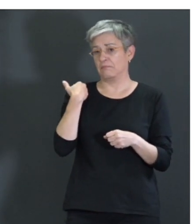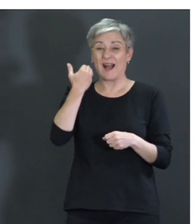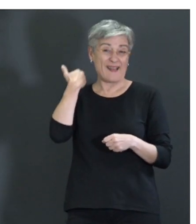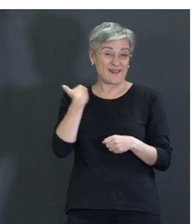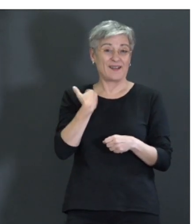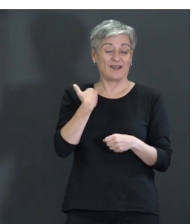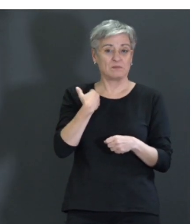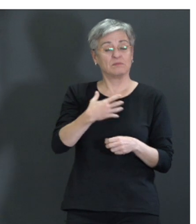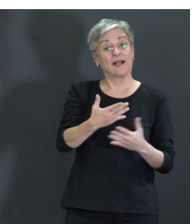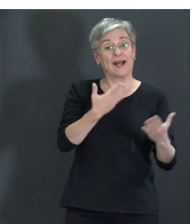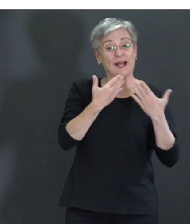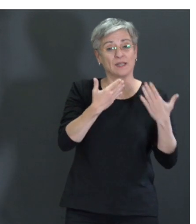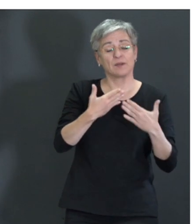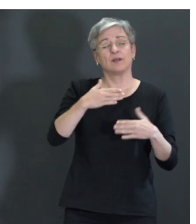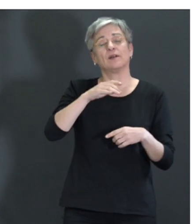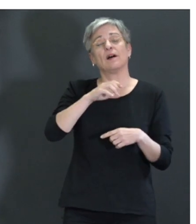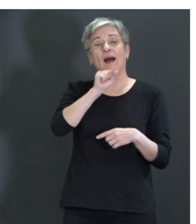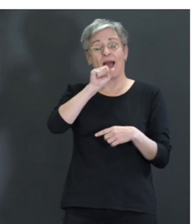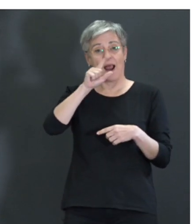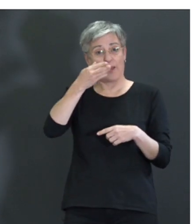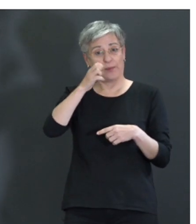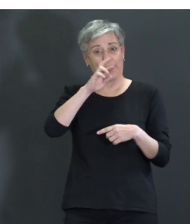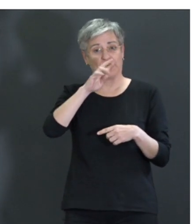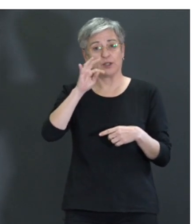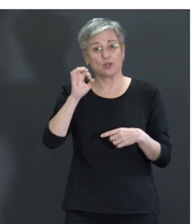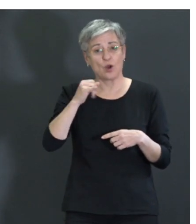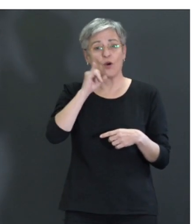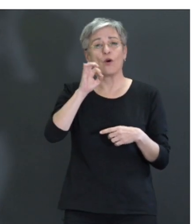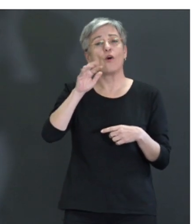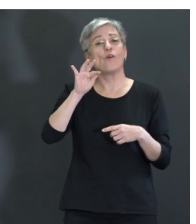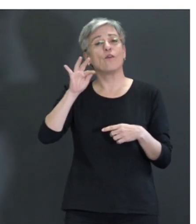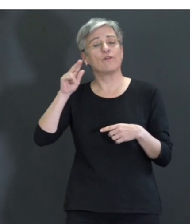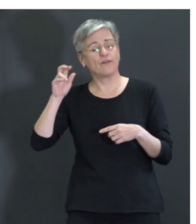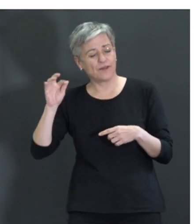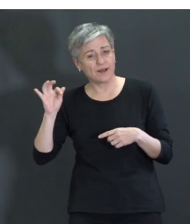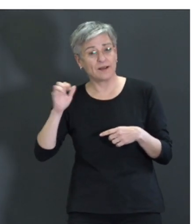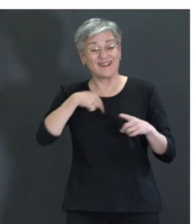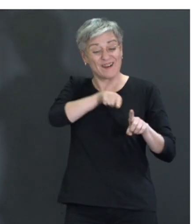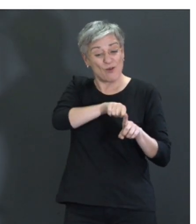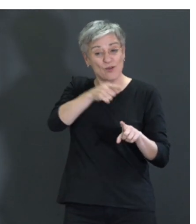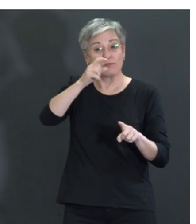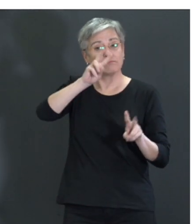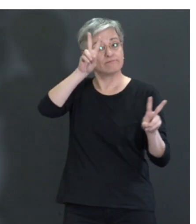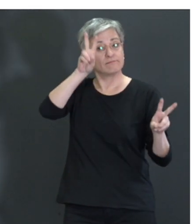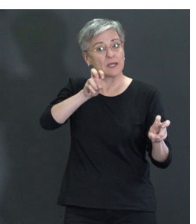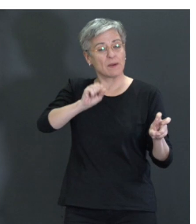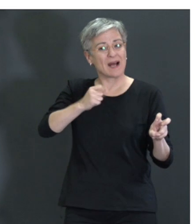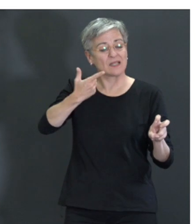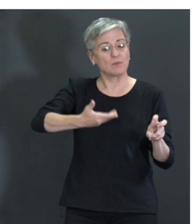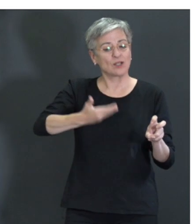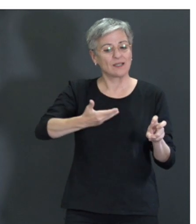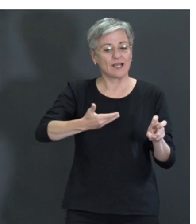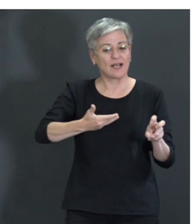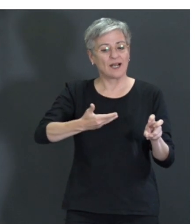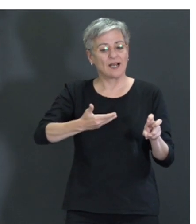ayer con Alberto Jofre que, bueno, uno de los aspectos más importantes para una persona con discapacidad